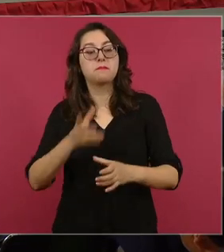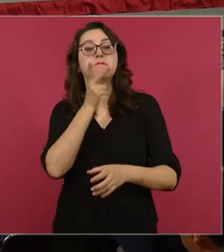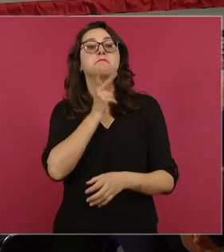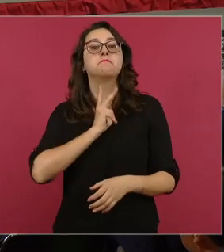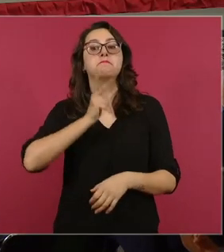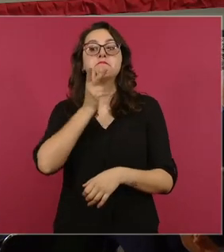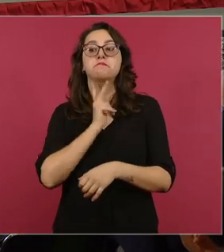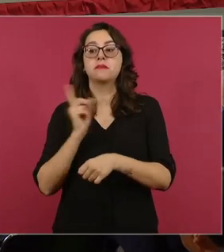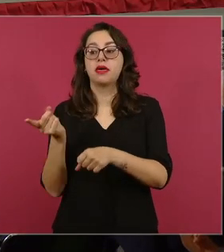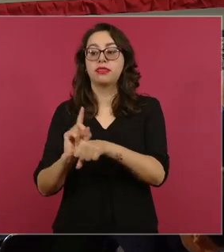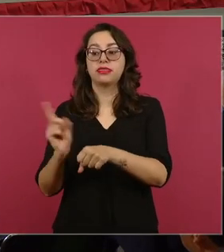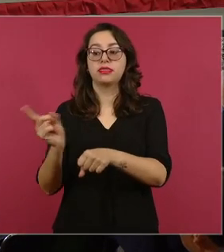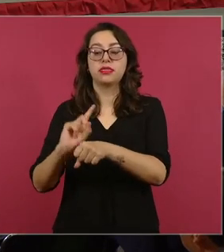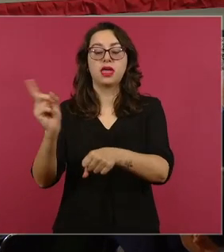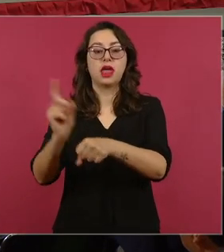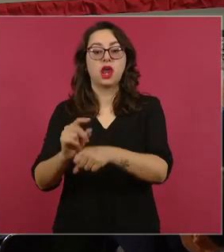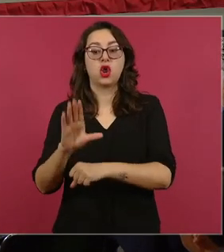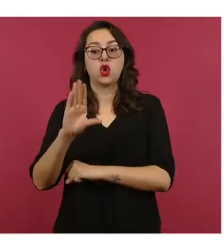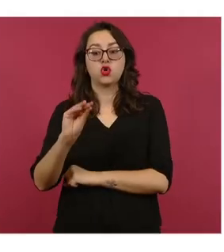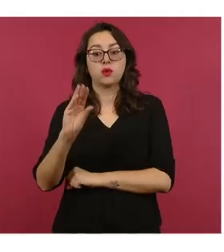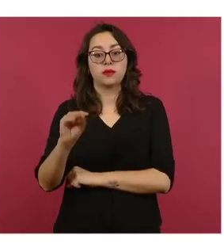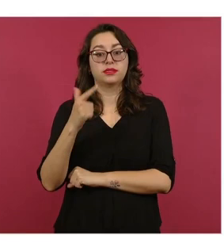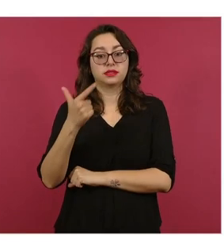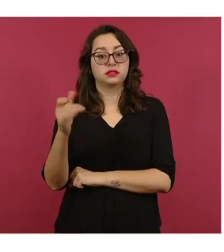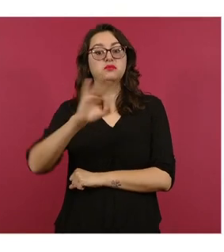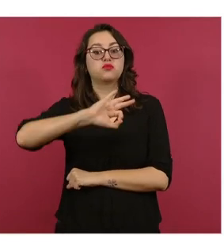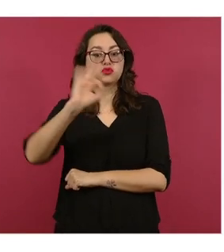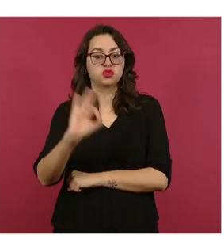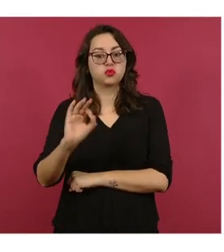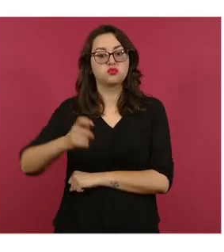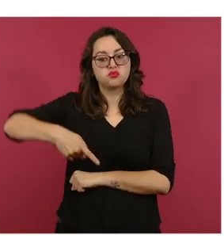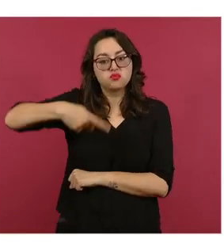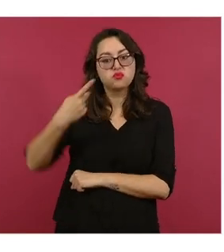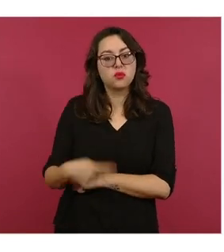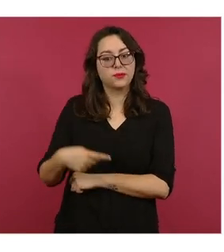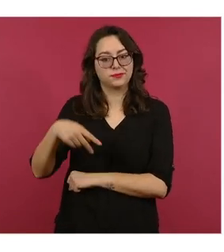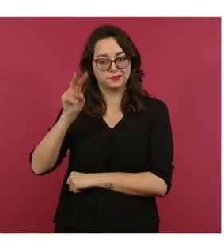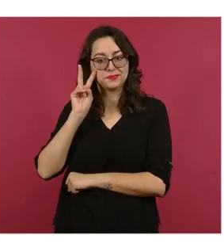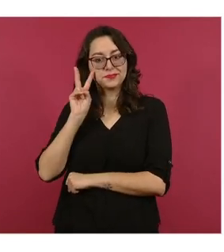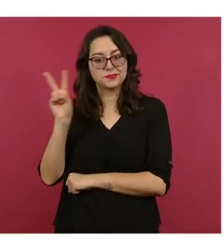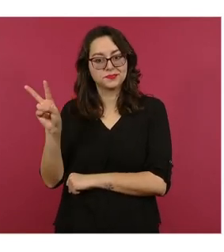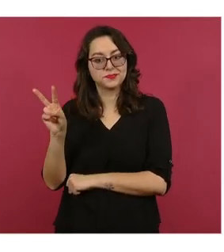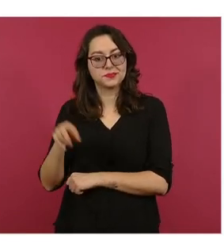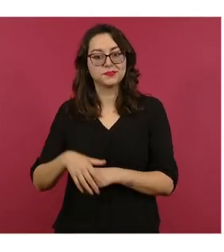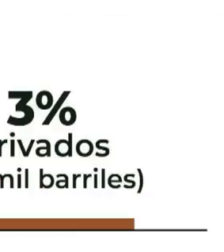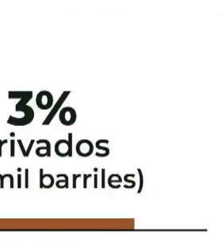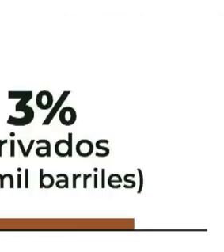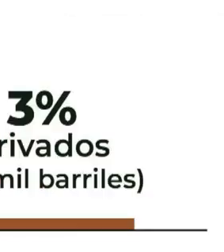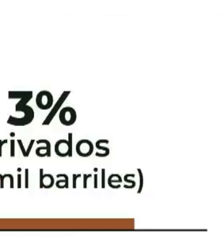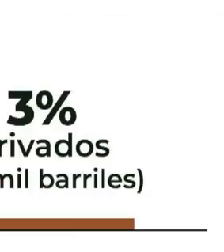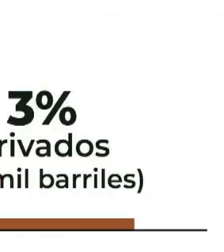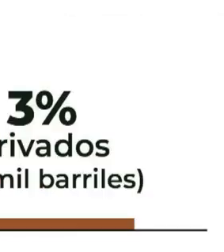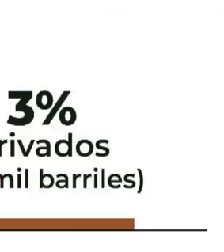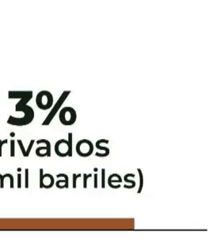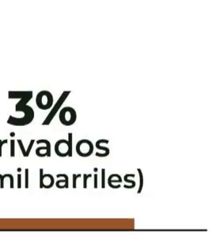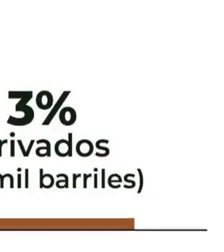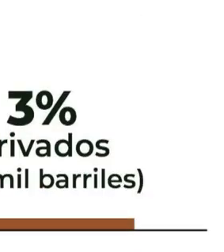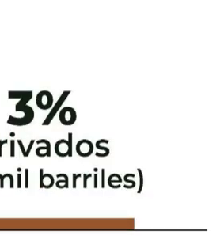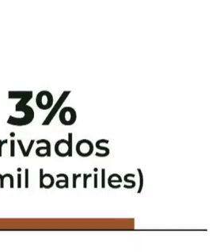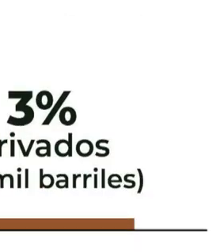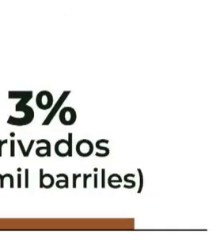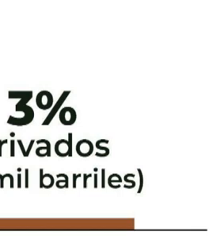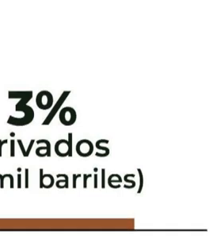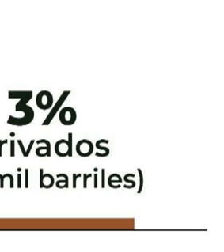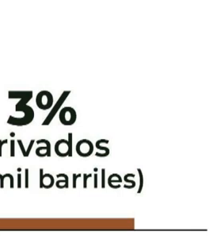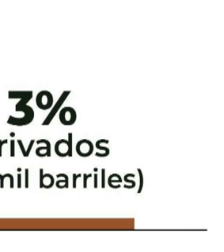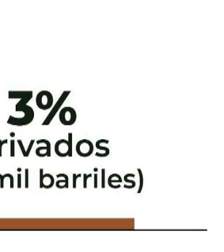97% es producción de la empresa mexicana y 3% de privados. Si recuerdan que decían que los